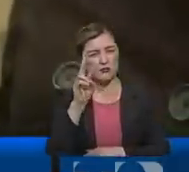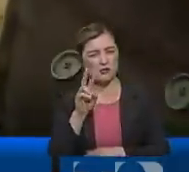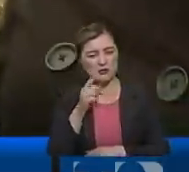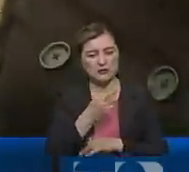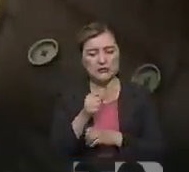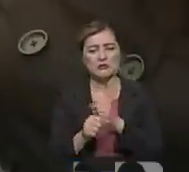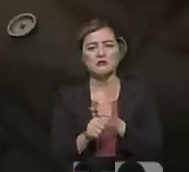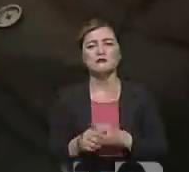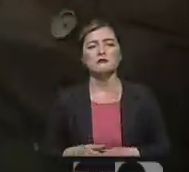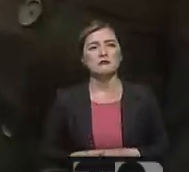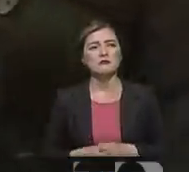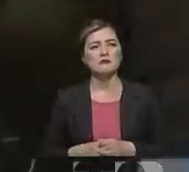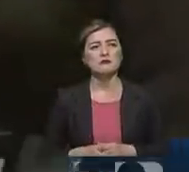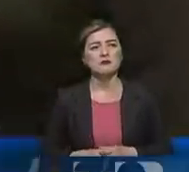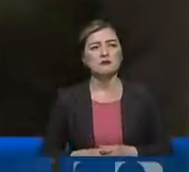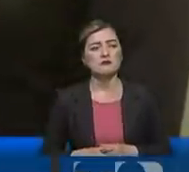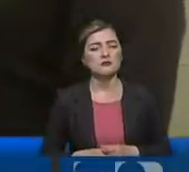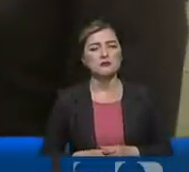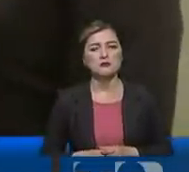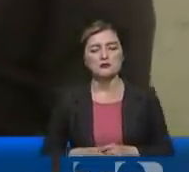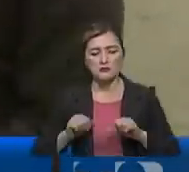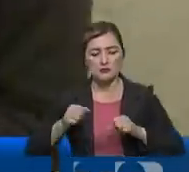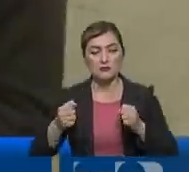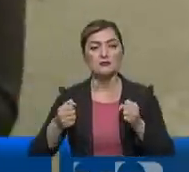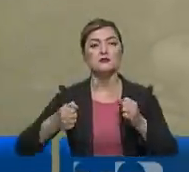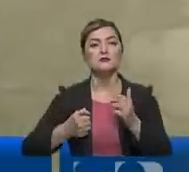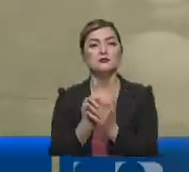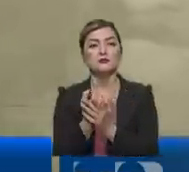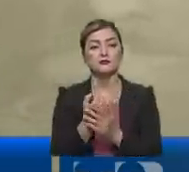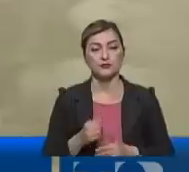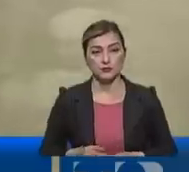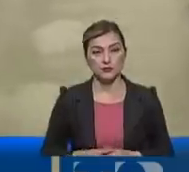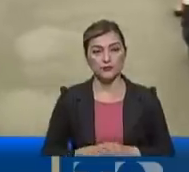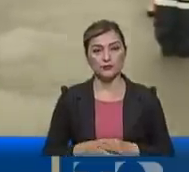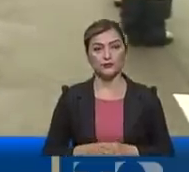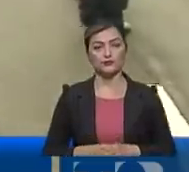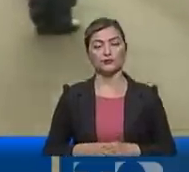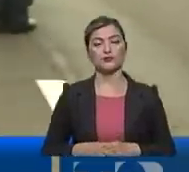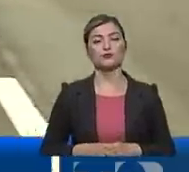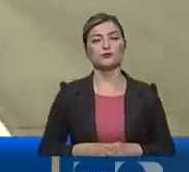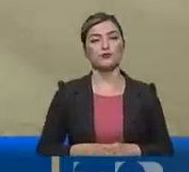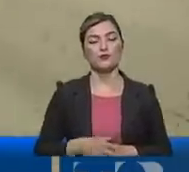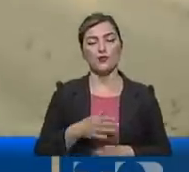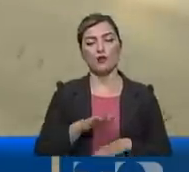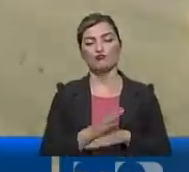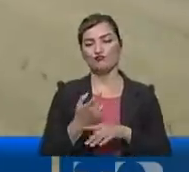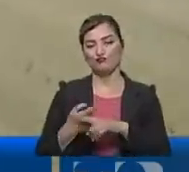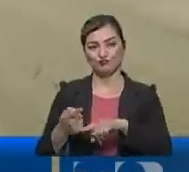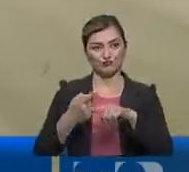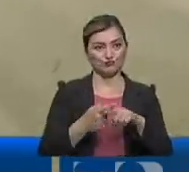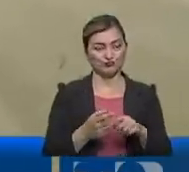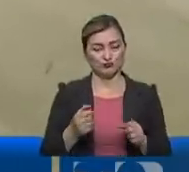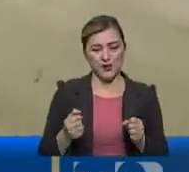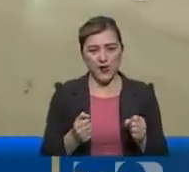año. Sí, realmente los accidentes que hemos tenido se han presentado por diferentes causas, el exceso